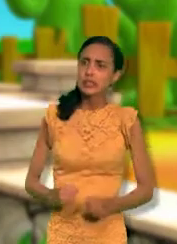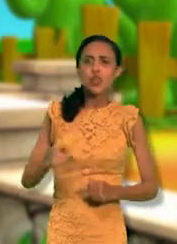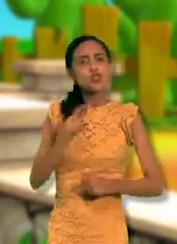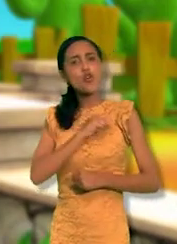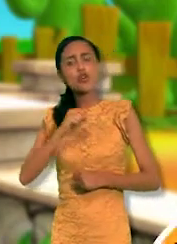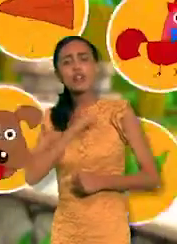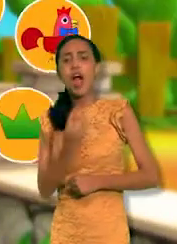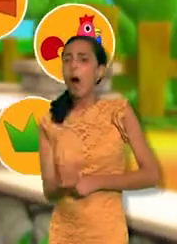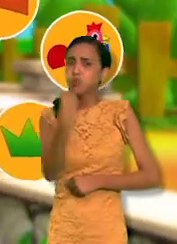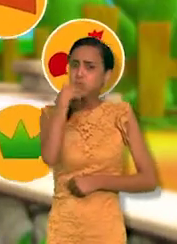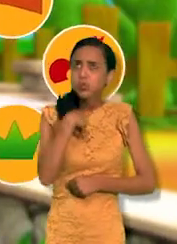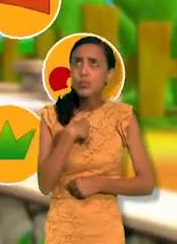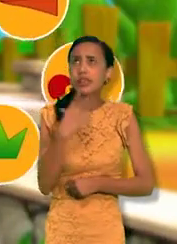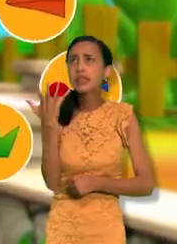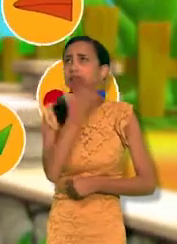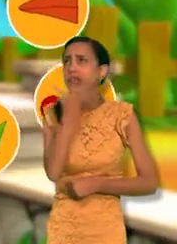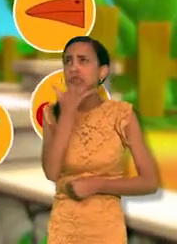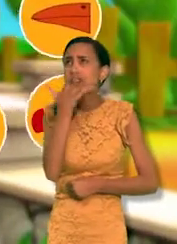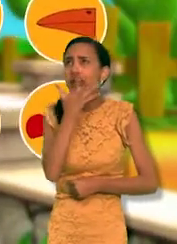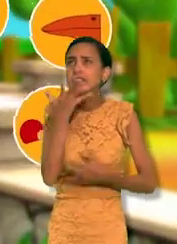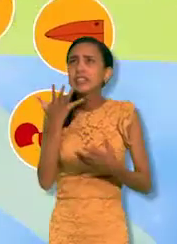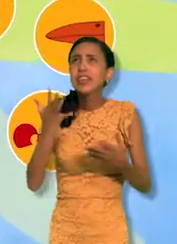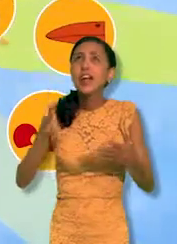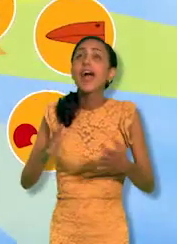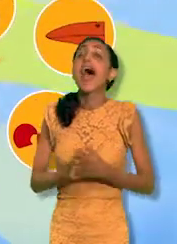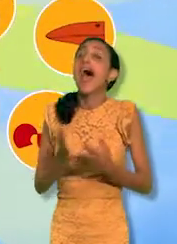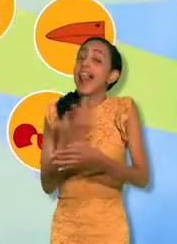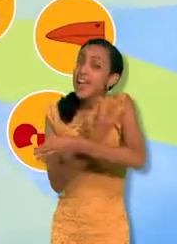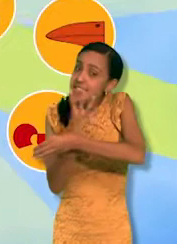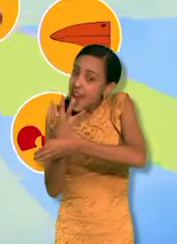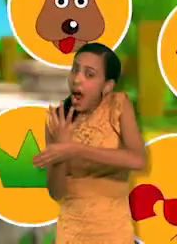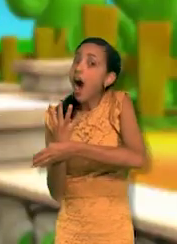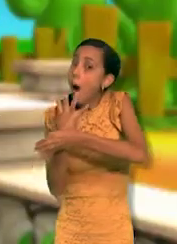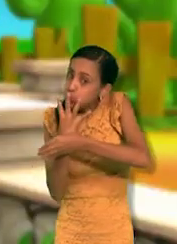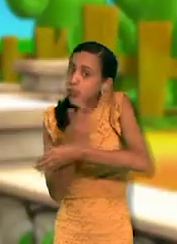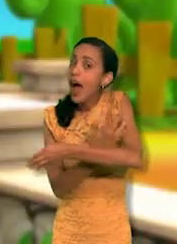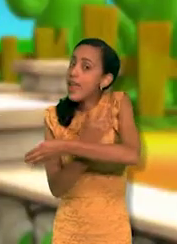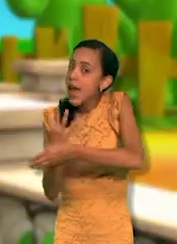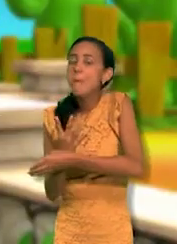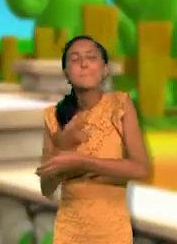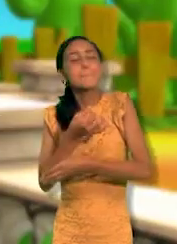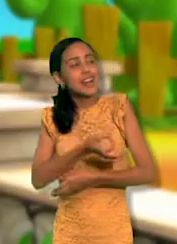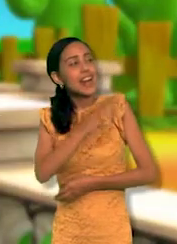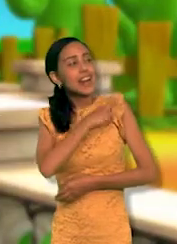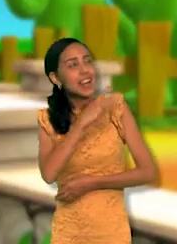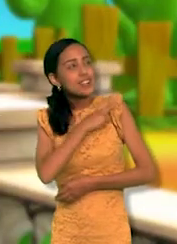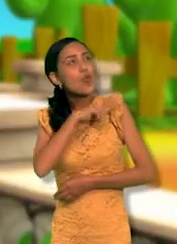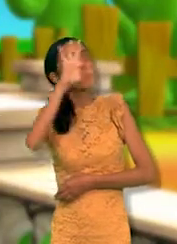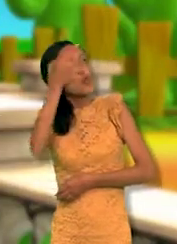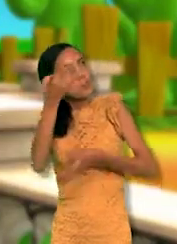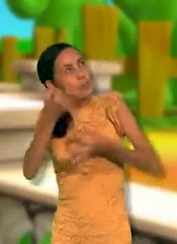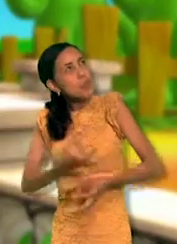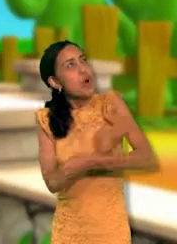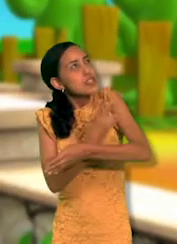sus trece y no quiere comerse a... ¡Mmm! ¡A la hierba! ¡Oh, sí! ¡Sola a la